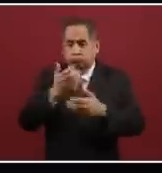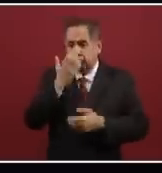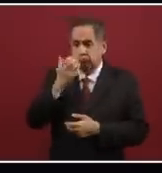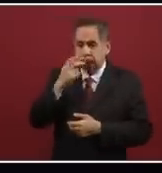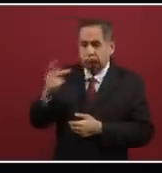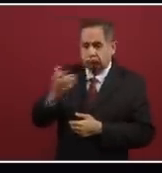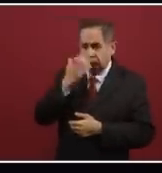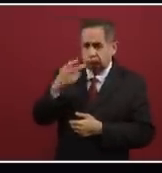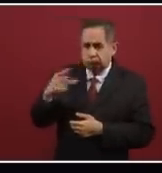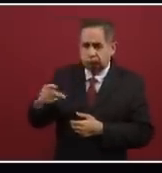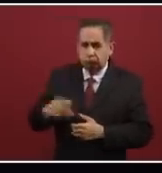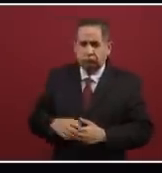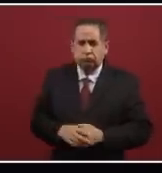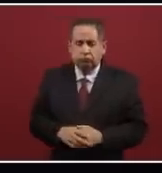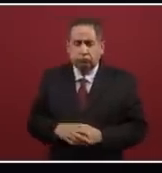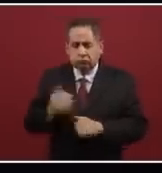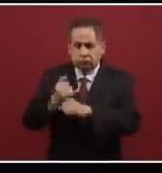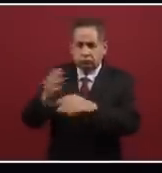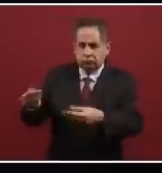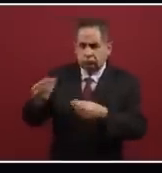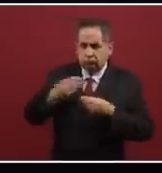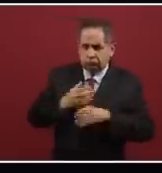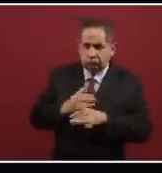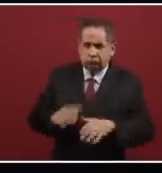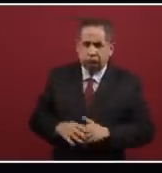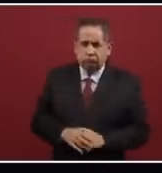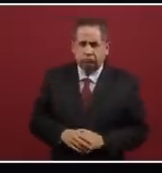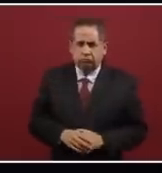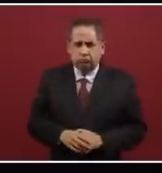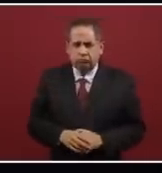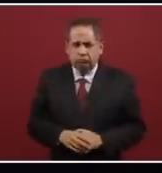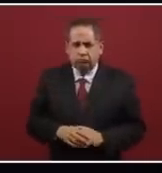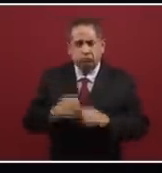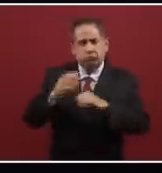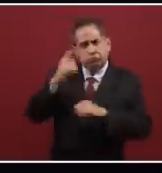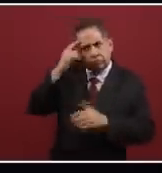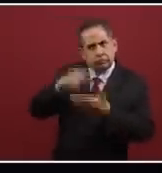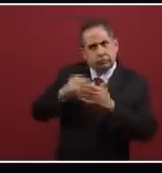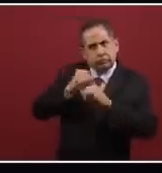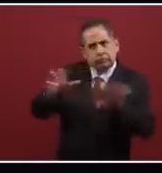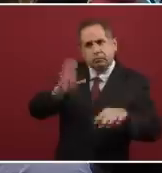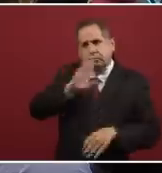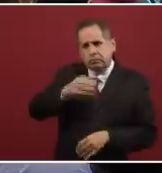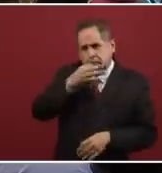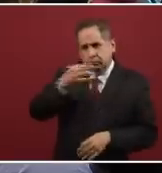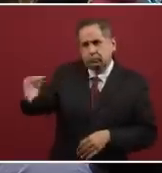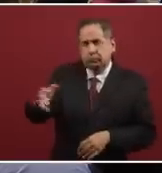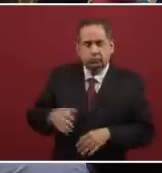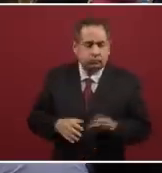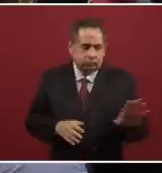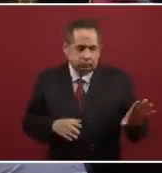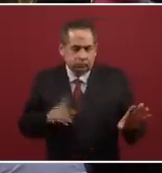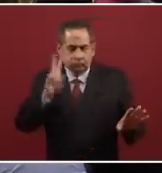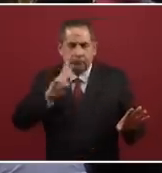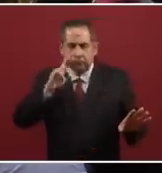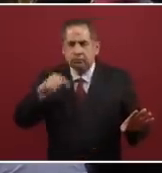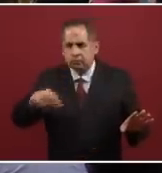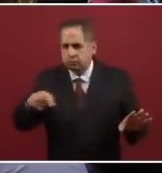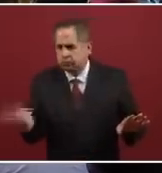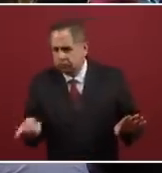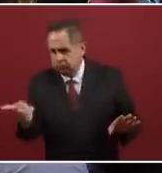costumbres. Esa es la información que tengo. Creo que le están informando mal. Bueno, pues me voy a enterar bien,